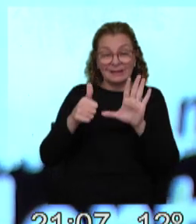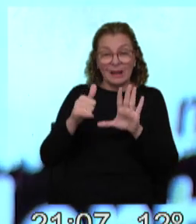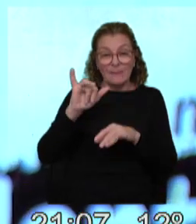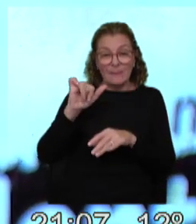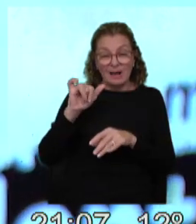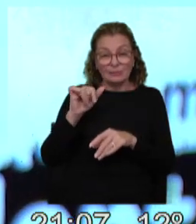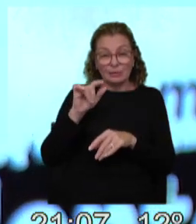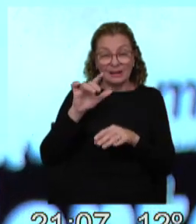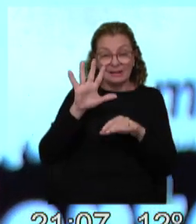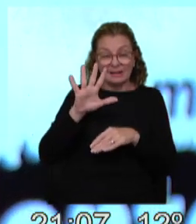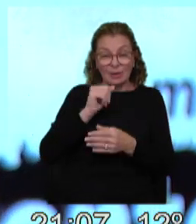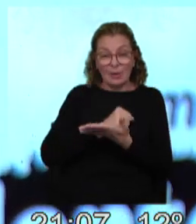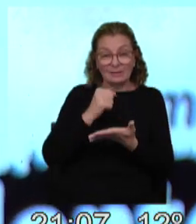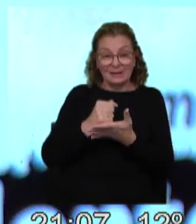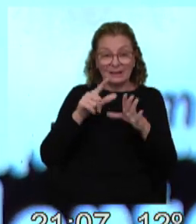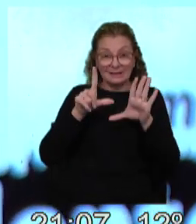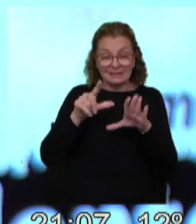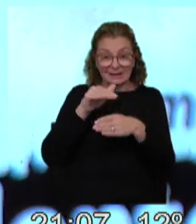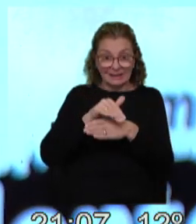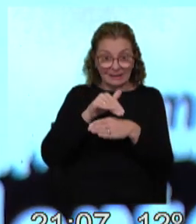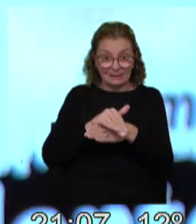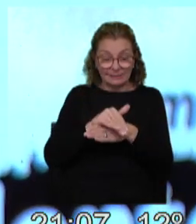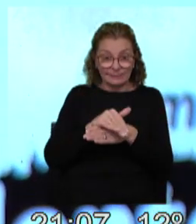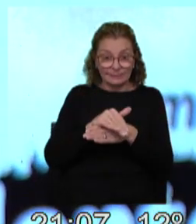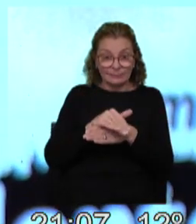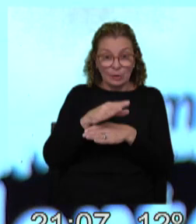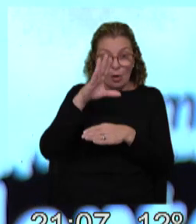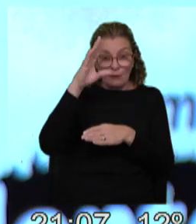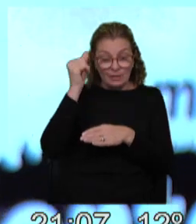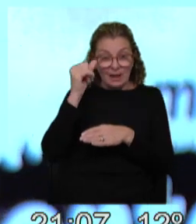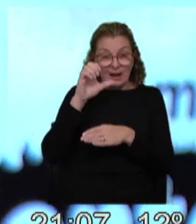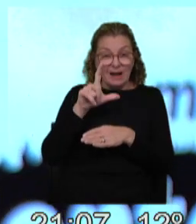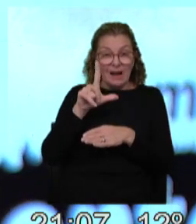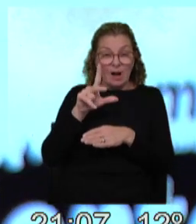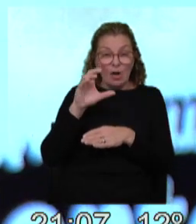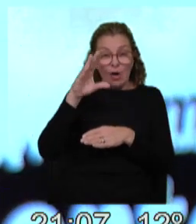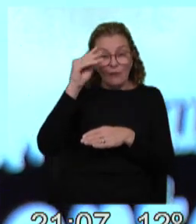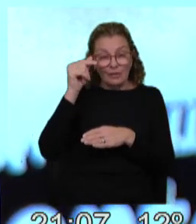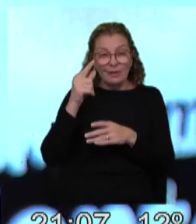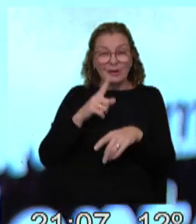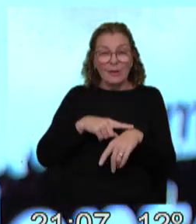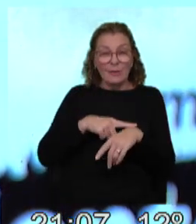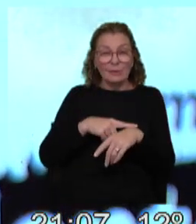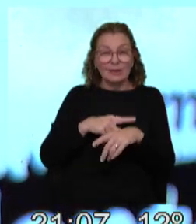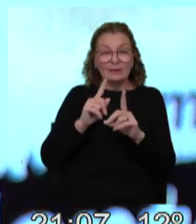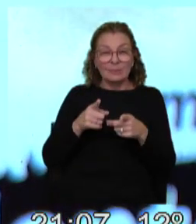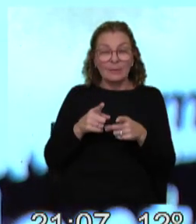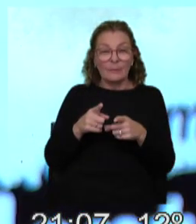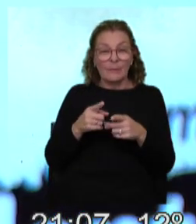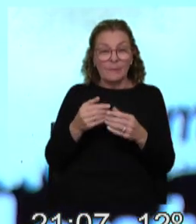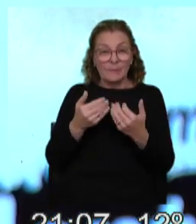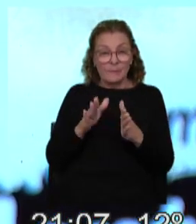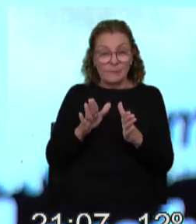Esto es de 17 a 19 horas. Olvidar el olvido se llama. Y está bien la hora porque tiene que tener claro que al